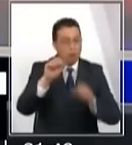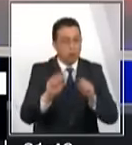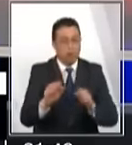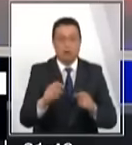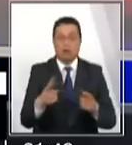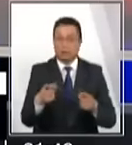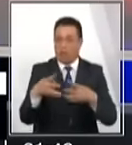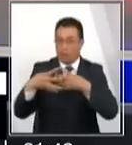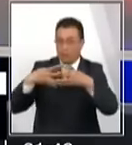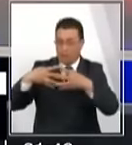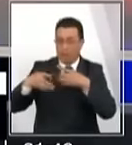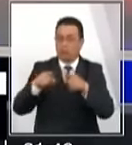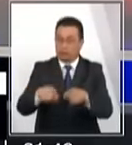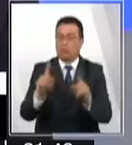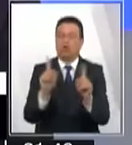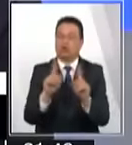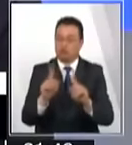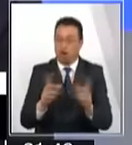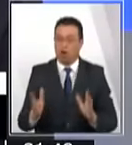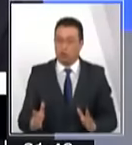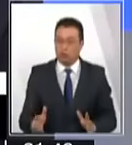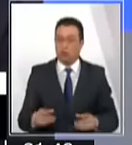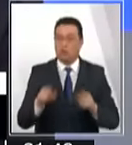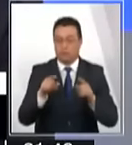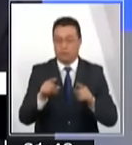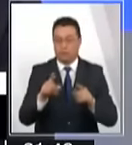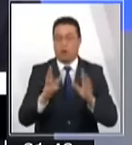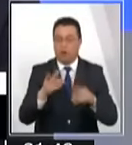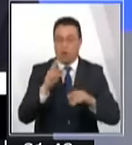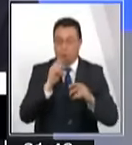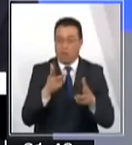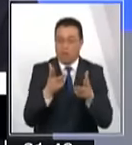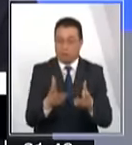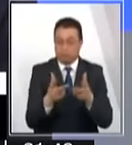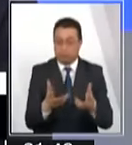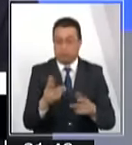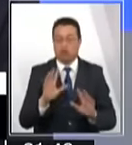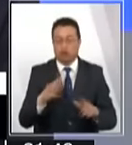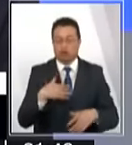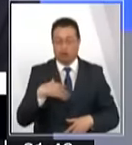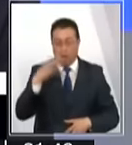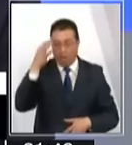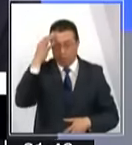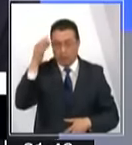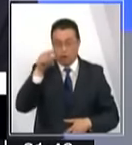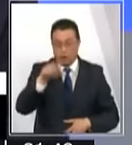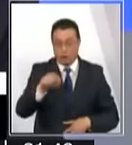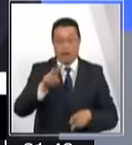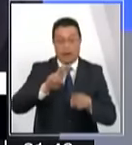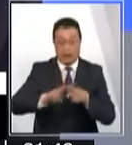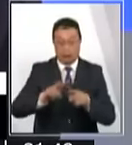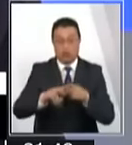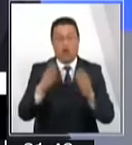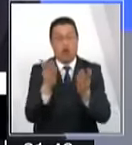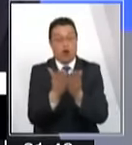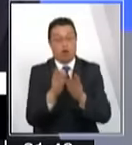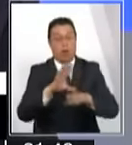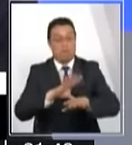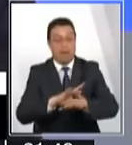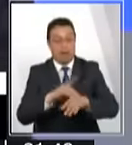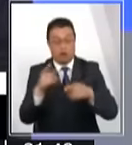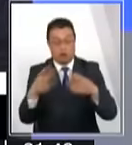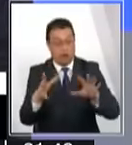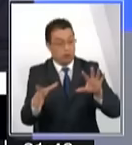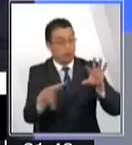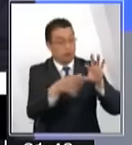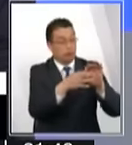transparente cara la opinión pública entiendo que eso está res colegio médico es un adami Yo entiendo le insisto que está resuelto entre el colegio médico que se han reunido con los